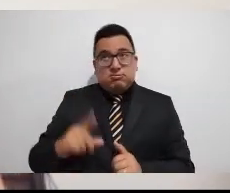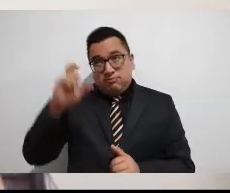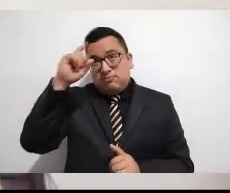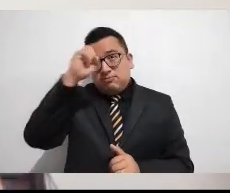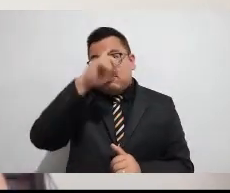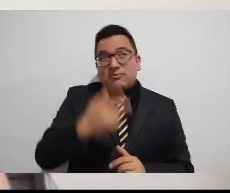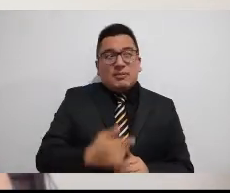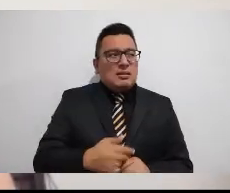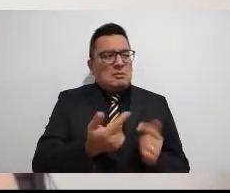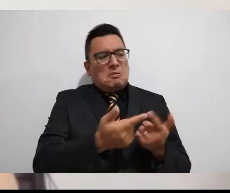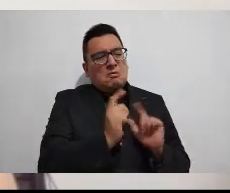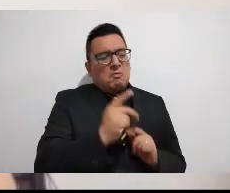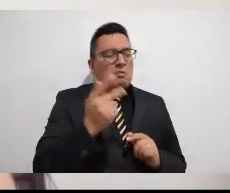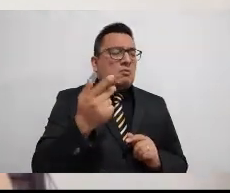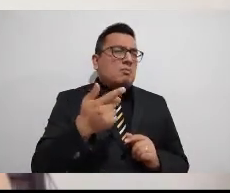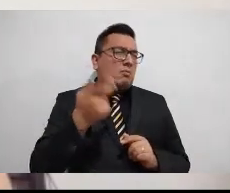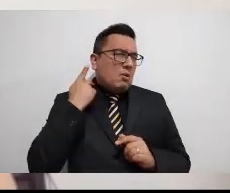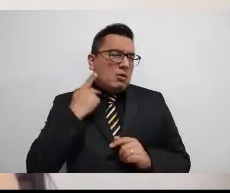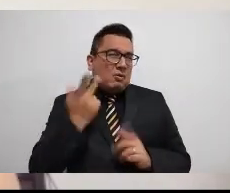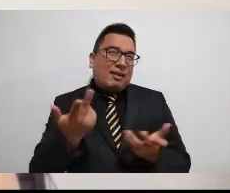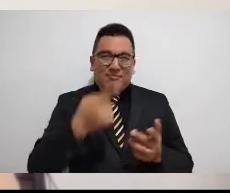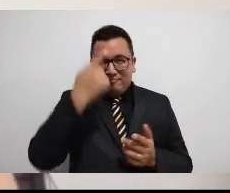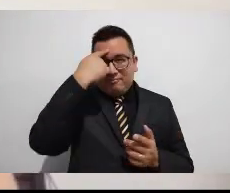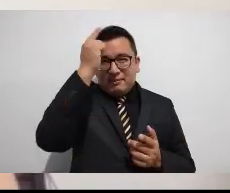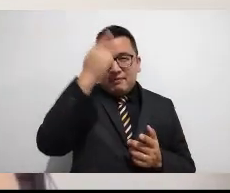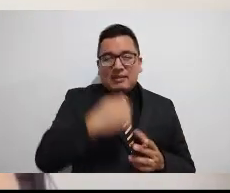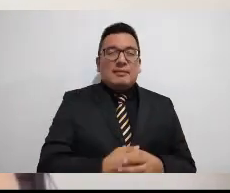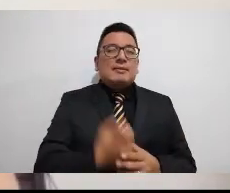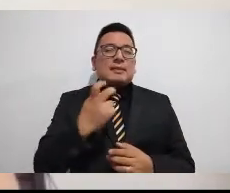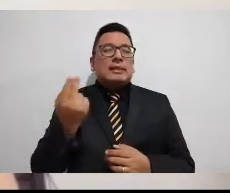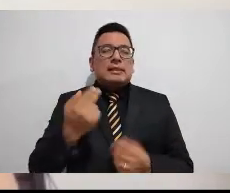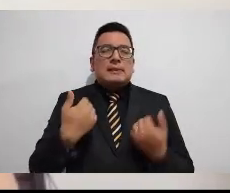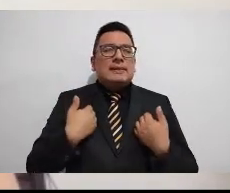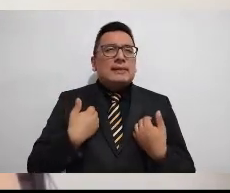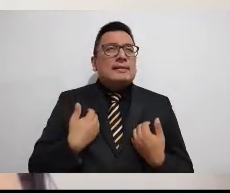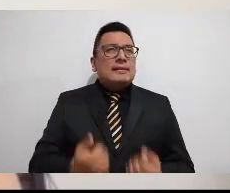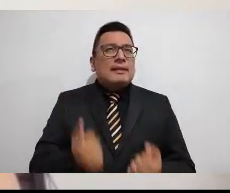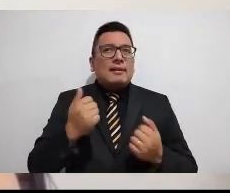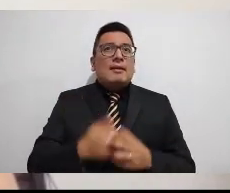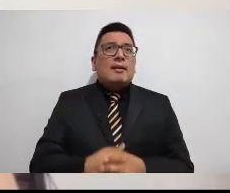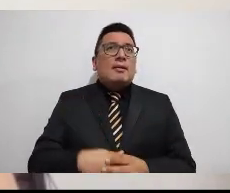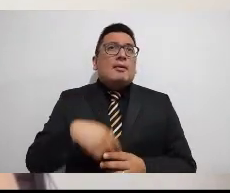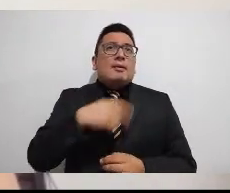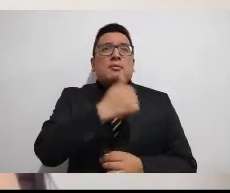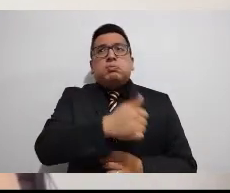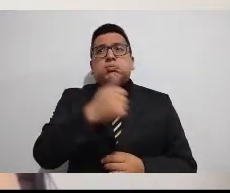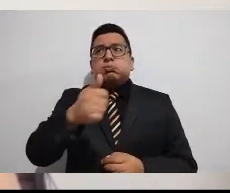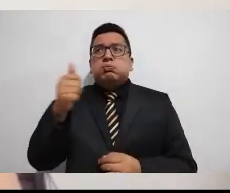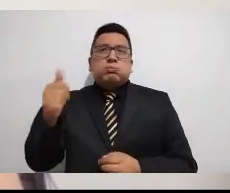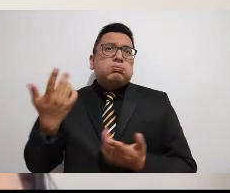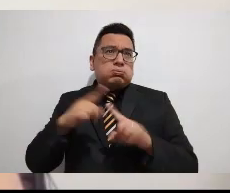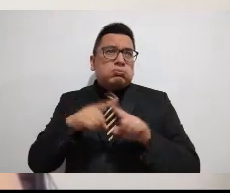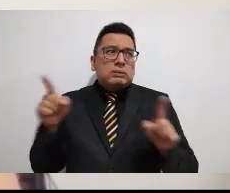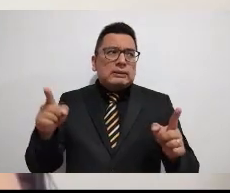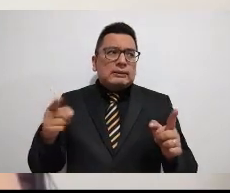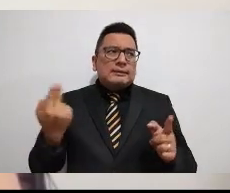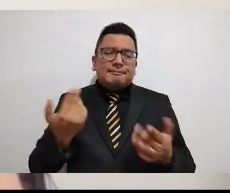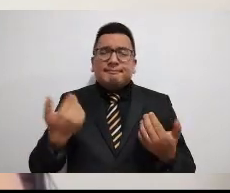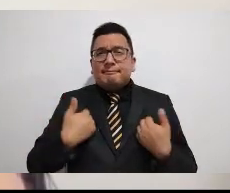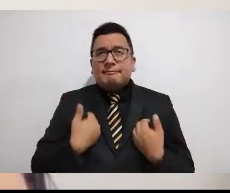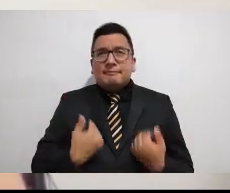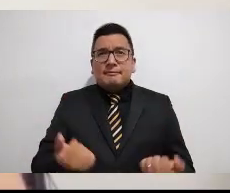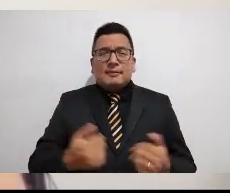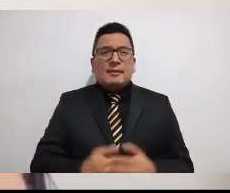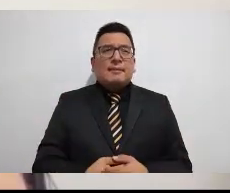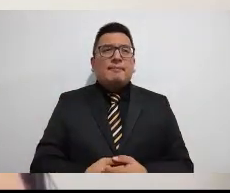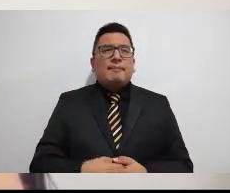hay que reflexionar un poco más, cada quien tiene una postura distinta, pero también creo que, por ejemplo,